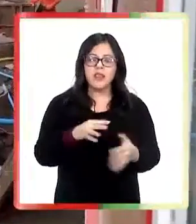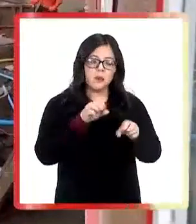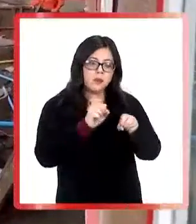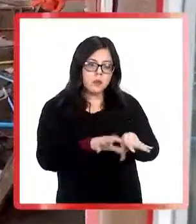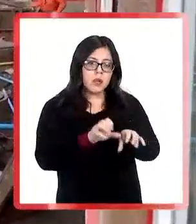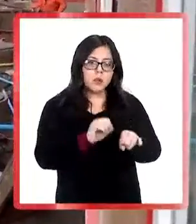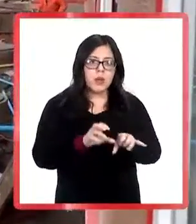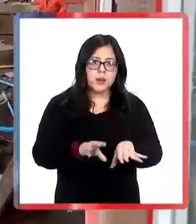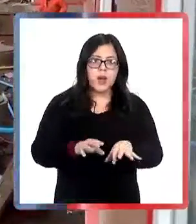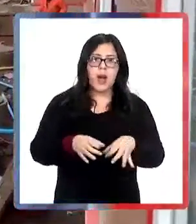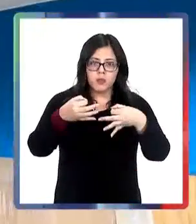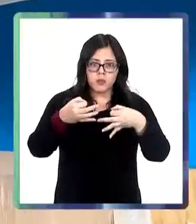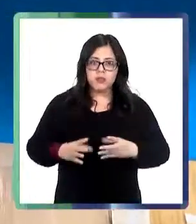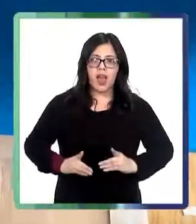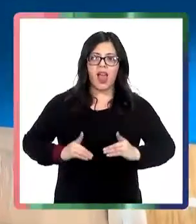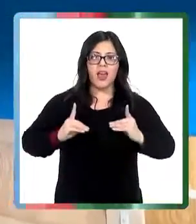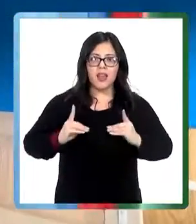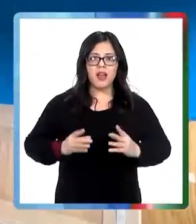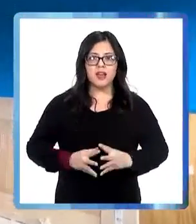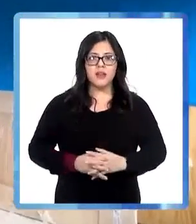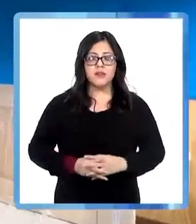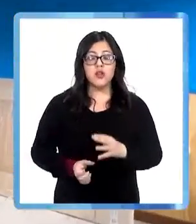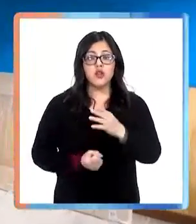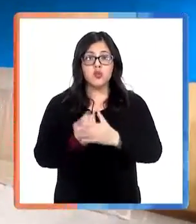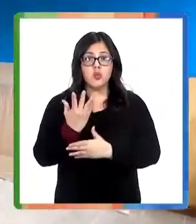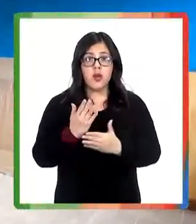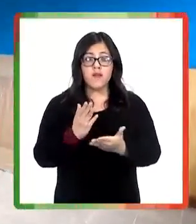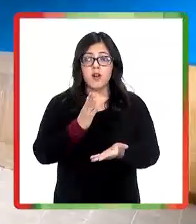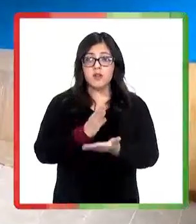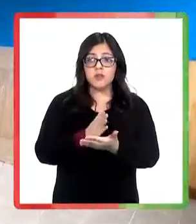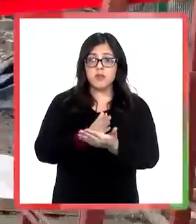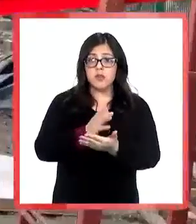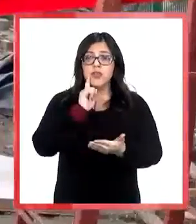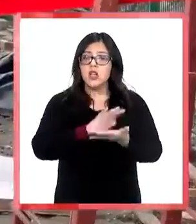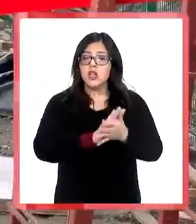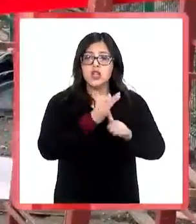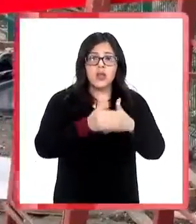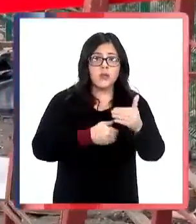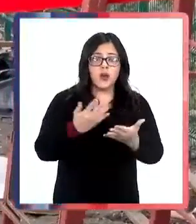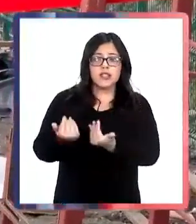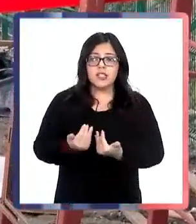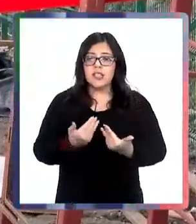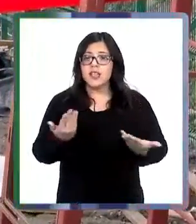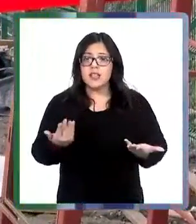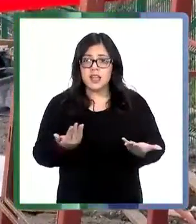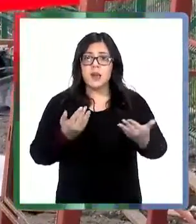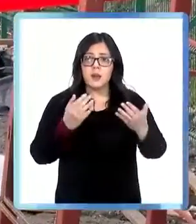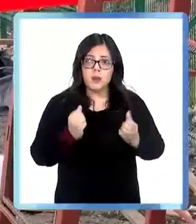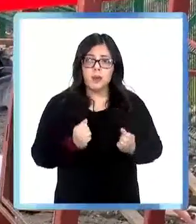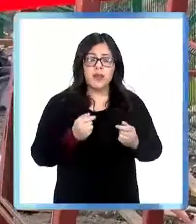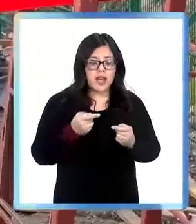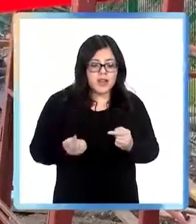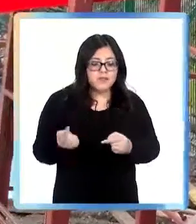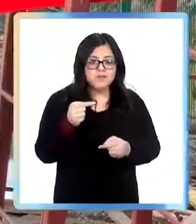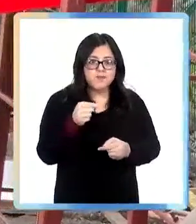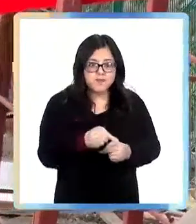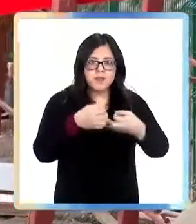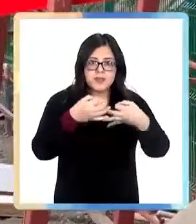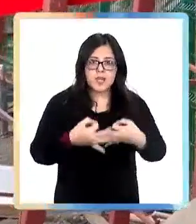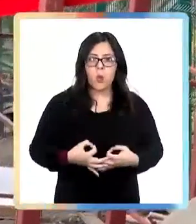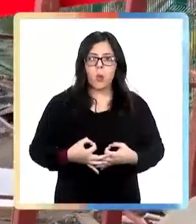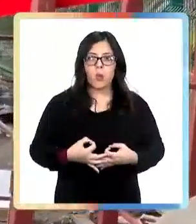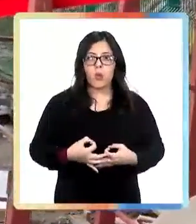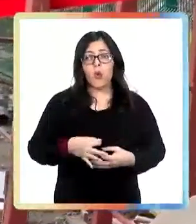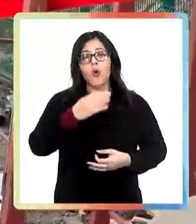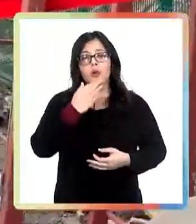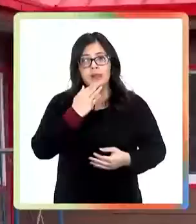en condiciones dignas. El nuevo edificio contará con toda la implementación necesaria para que se desarrollen ahí, de forma segura y con